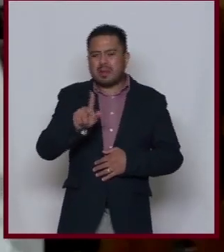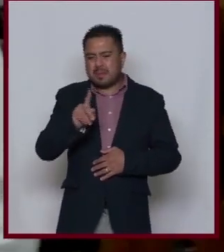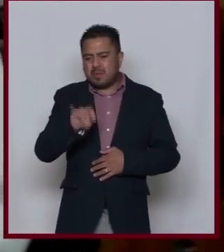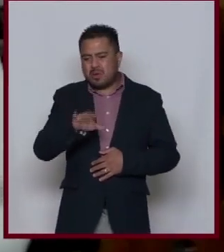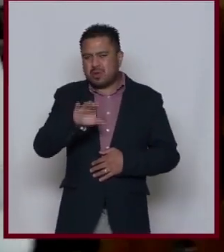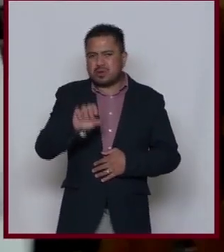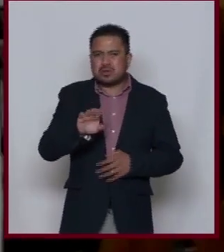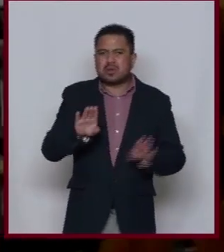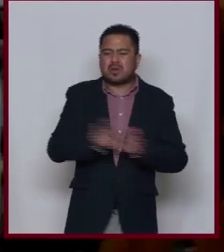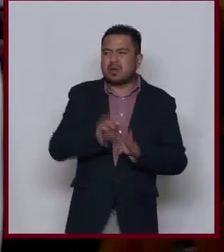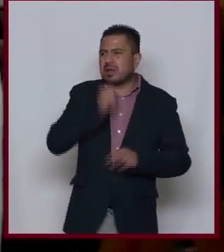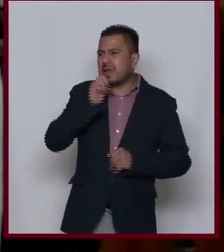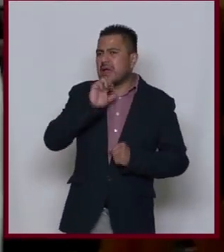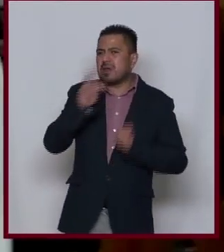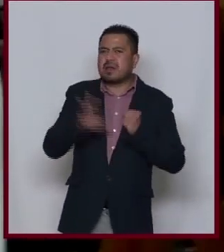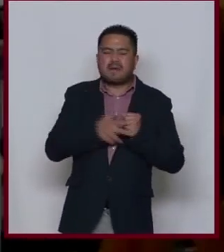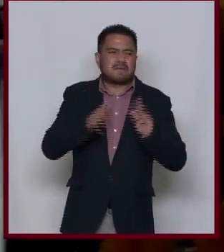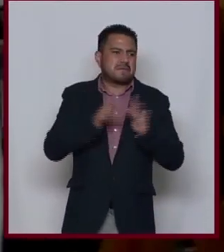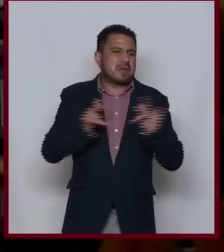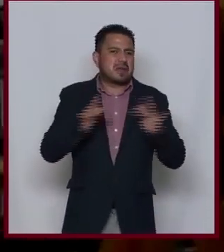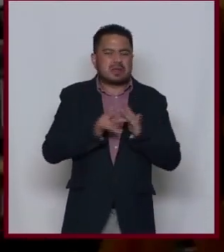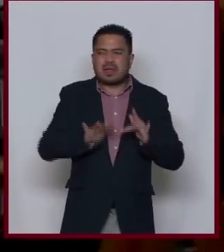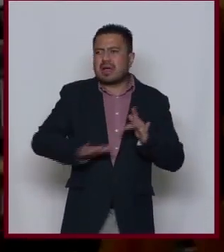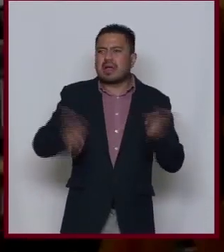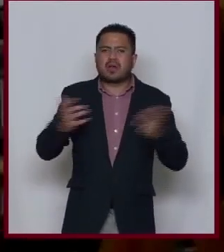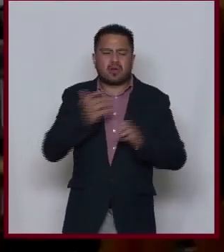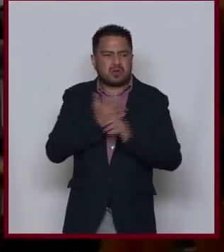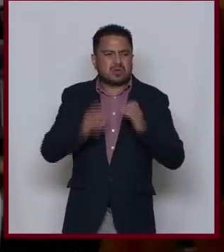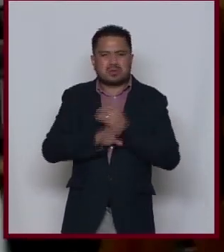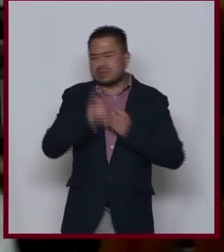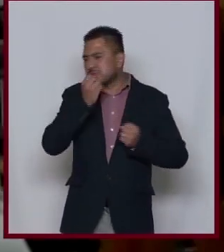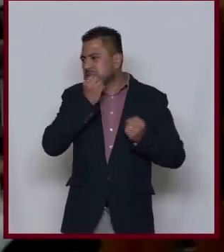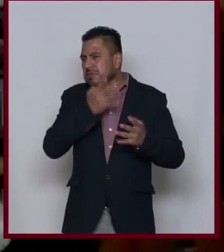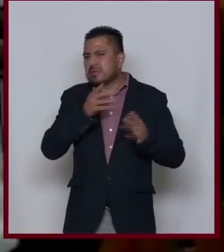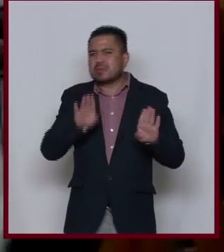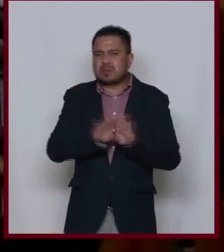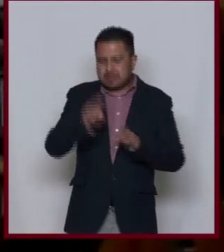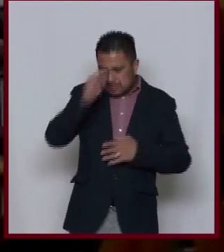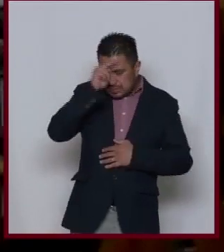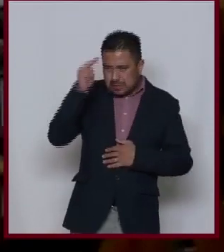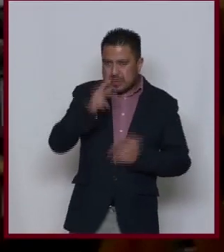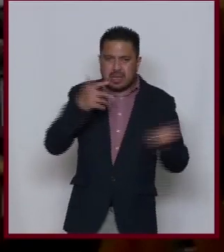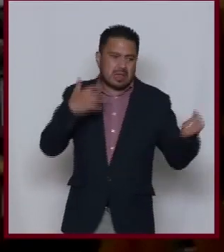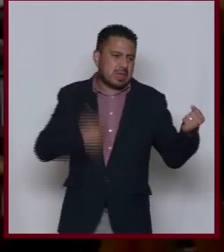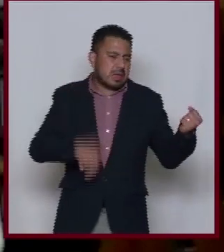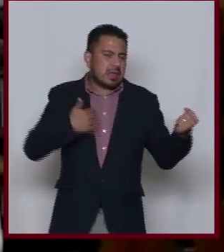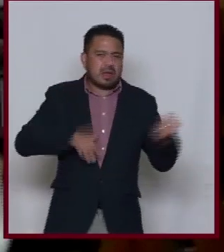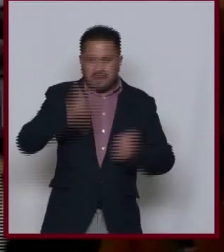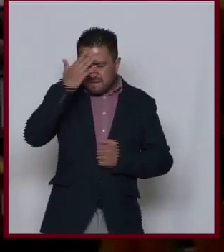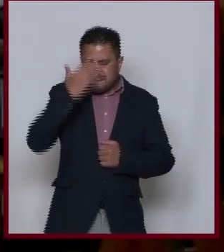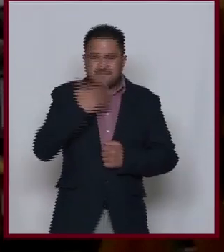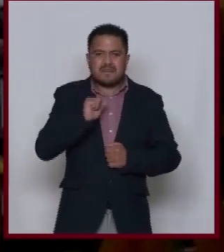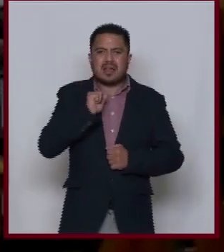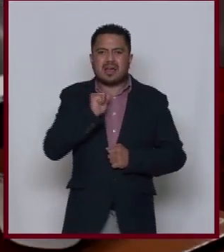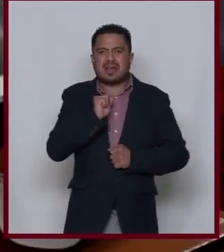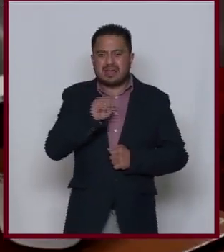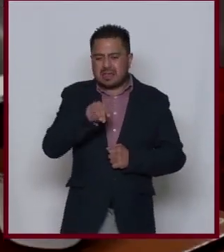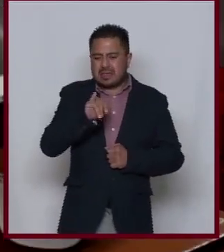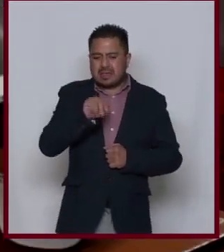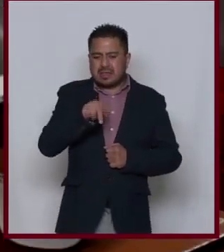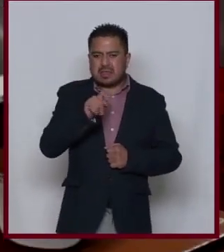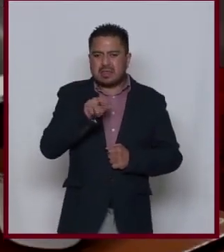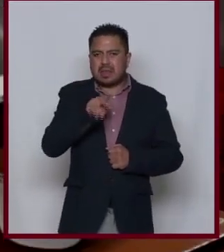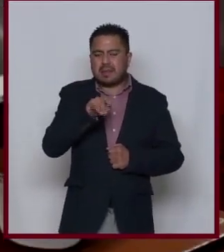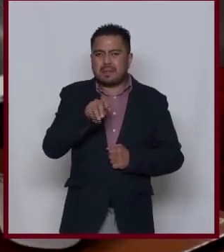a la europea, muy al estilo francés, pero hizo cosas hermosísimas como el Esquercino mexicano para guitarra o como el famosísimo Intermezzo.